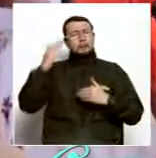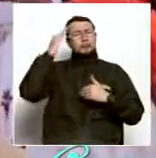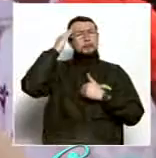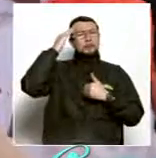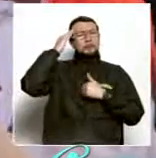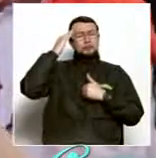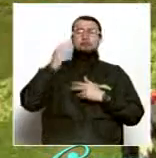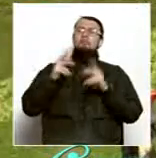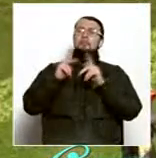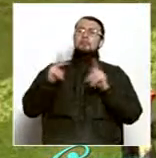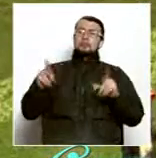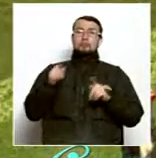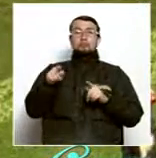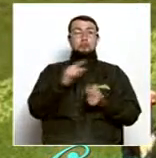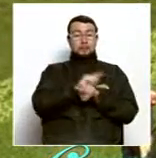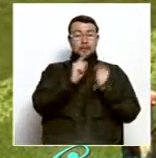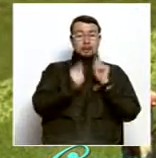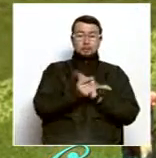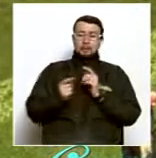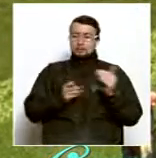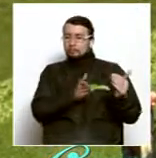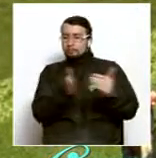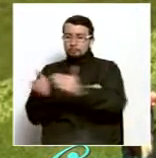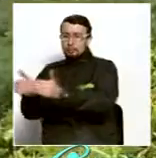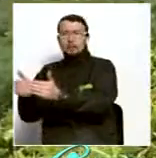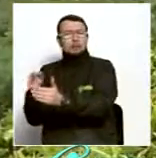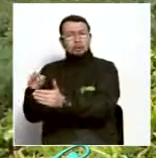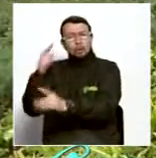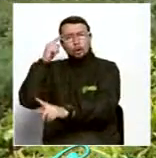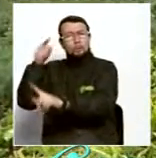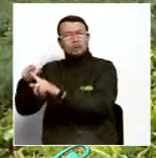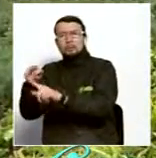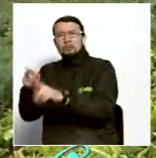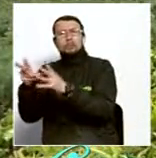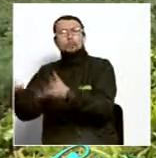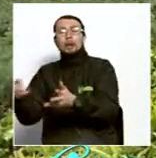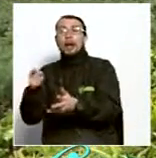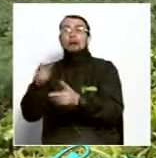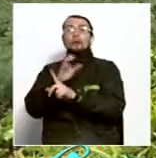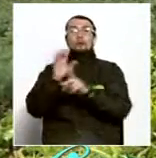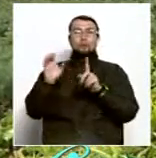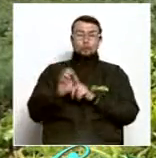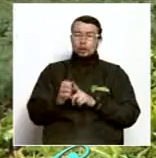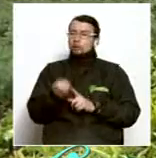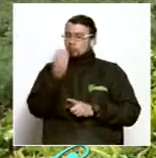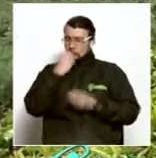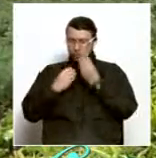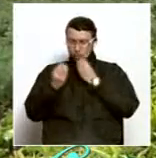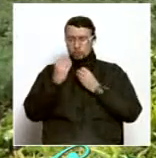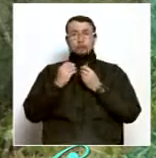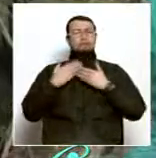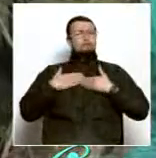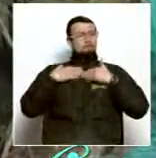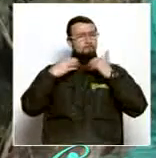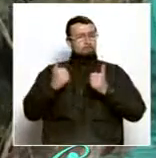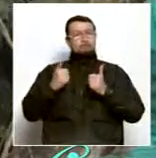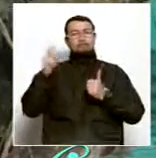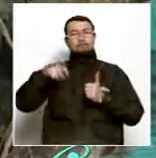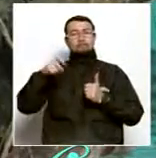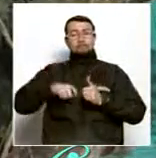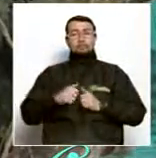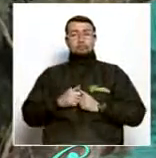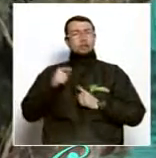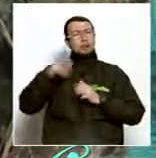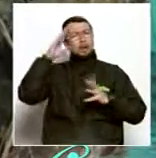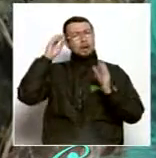humano generando un camino alternativo, el cual tiene como finalidad la cultura del consumo sano. Nuestro Pacto